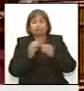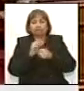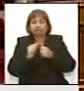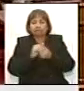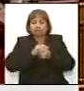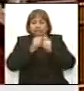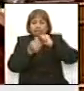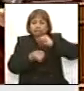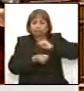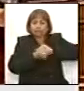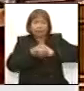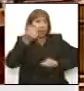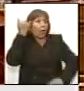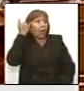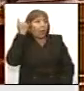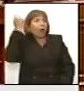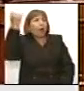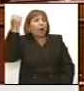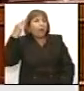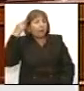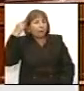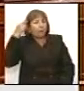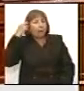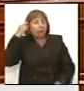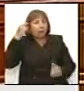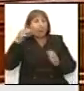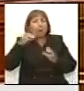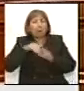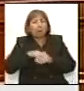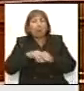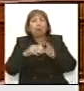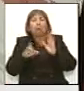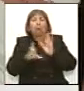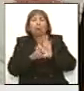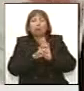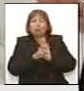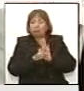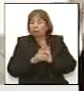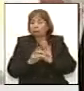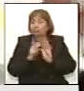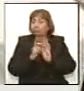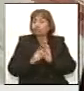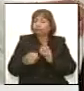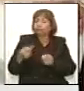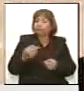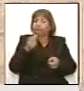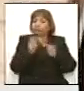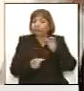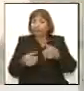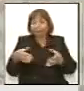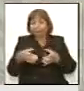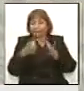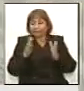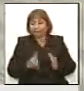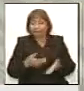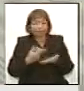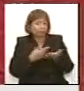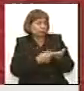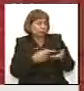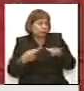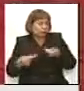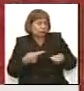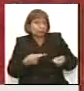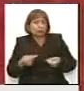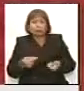convertir las ideas políticas en leyes, mientras los legisladores debaten los detalles de la futura ley y